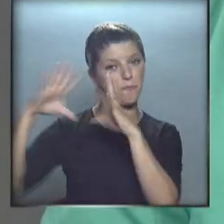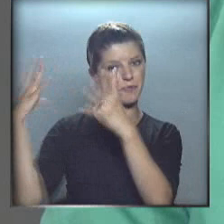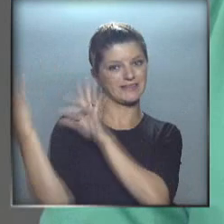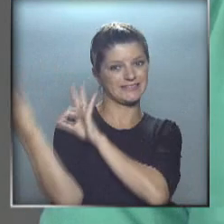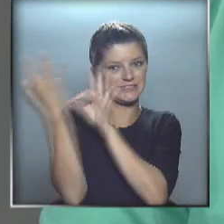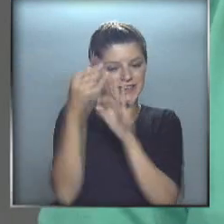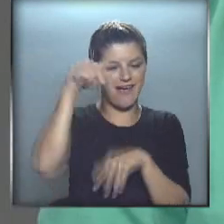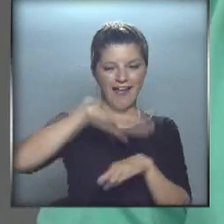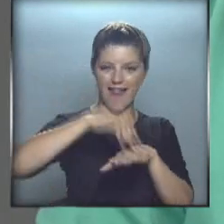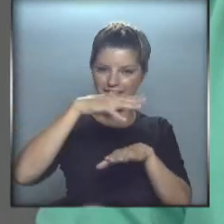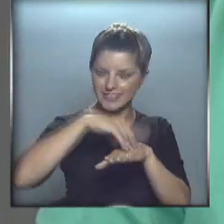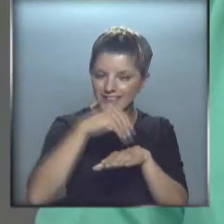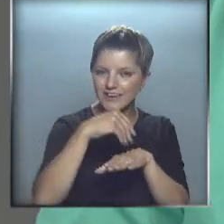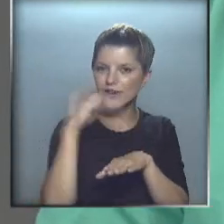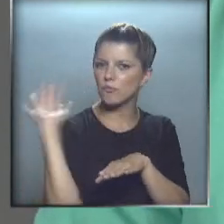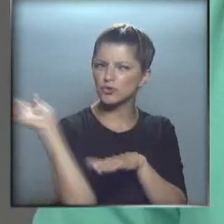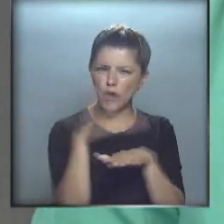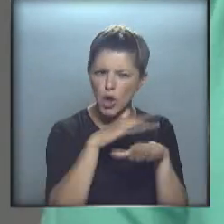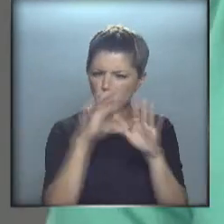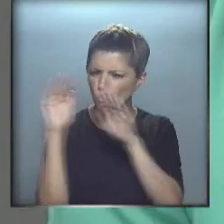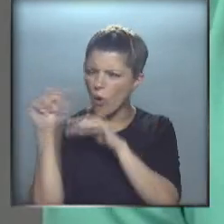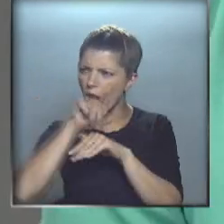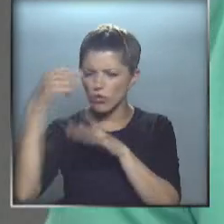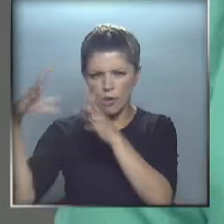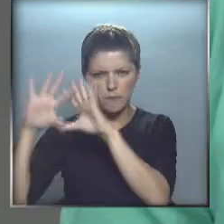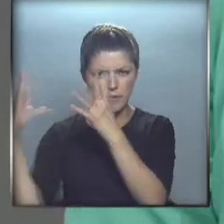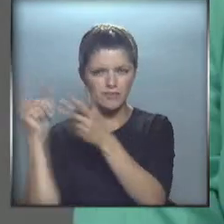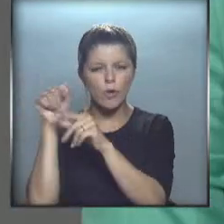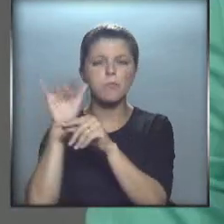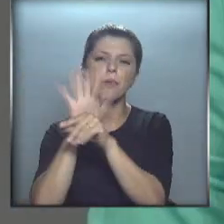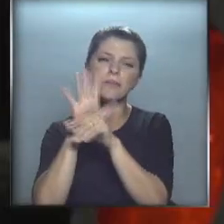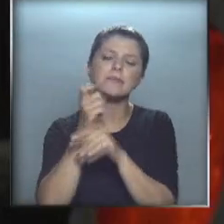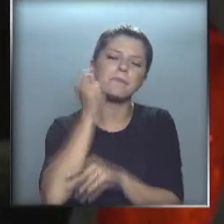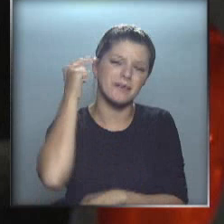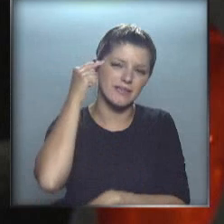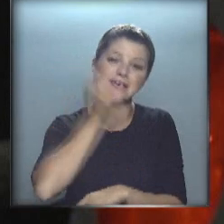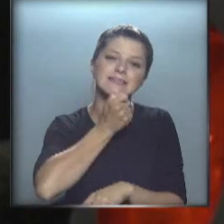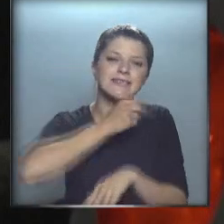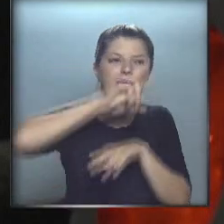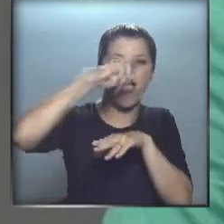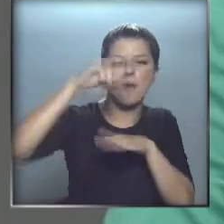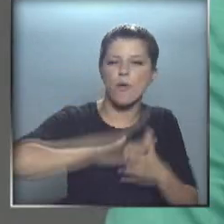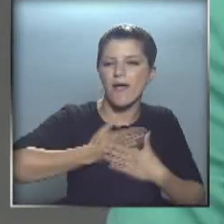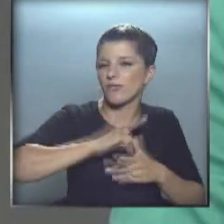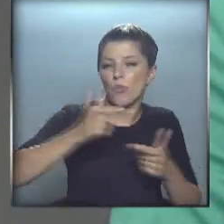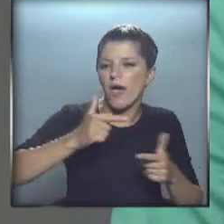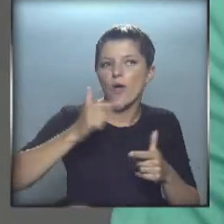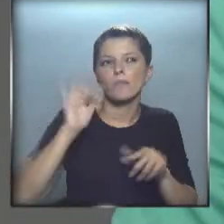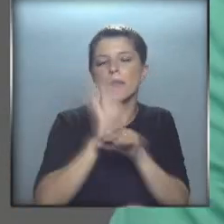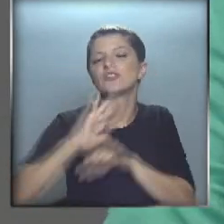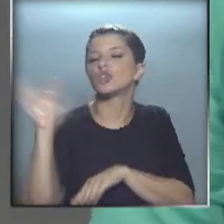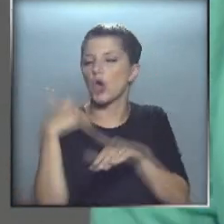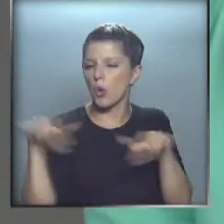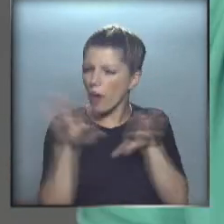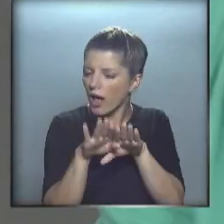como que están masificados, como que son todos iguales y es como una metáfora del mundo, ¿no? Si no le pones arte y amor, como que nos parecemos todos. ¿Cómo es eso?